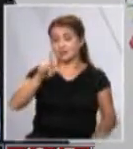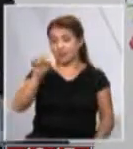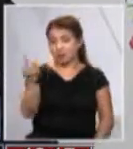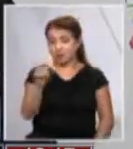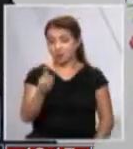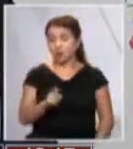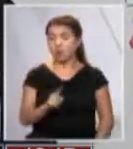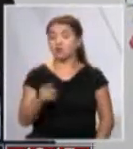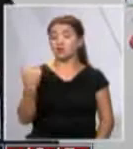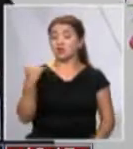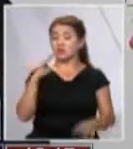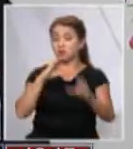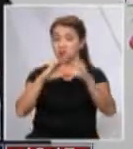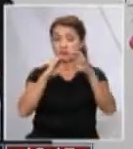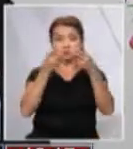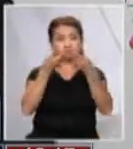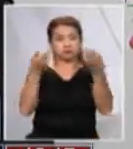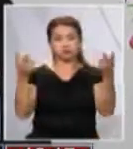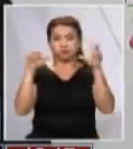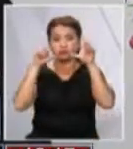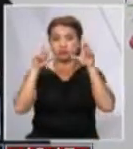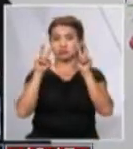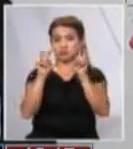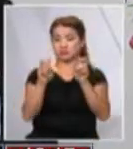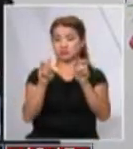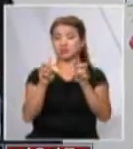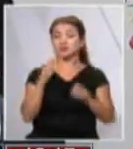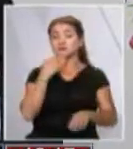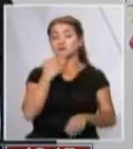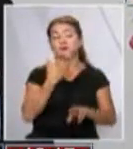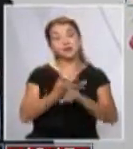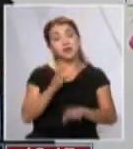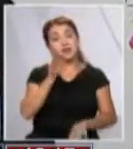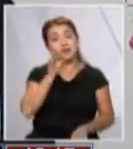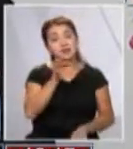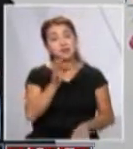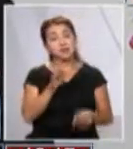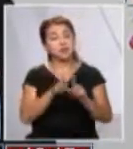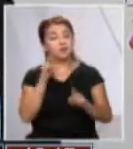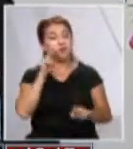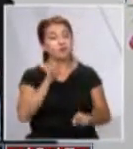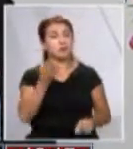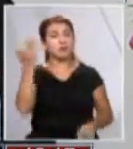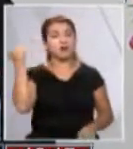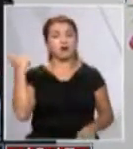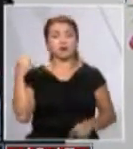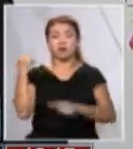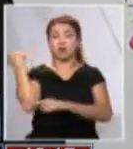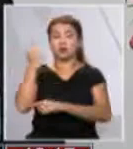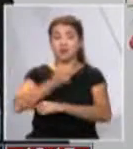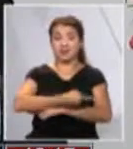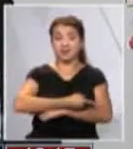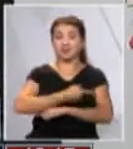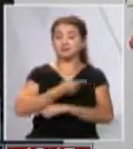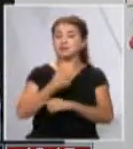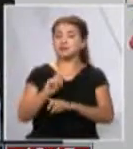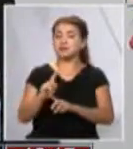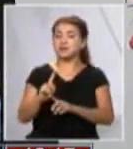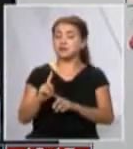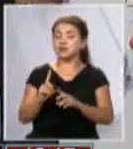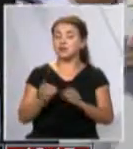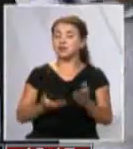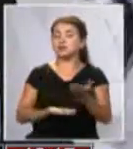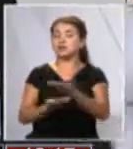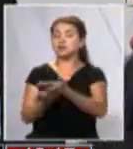que se tuvo en su oportunidad de este caso. Hay que destacar también que, tal como lo veíamos anteriormente, durante la jornada se presentó el caso, un